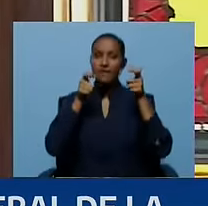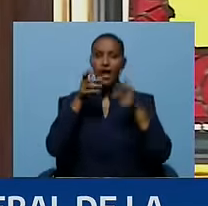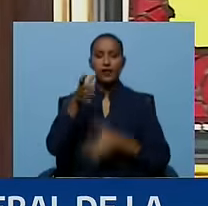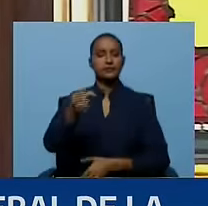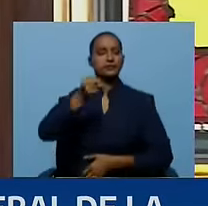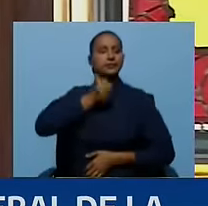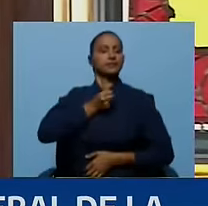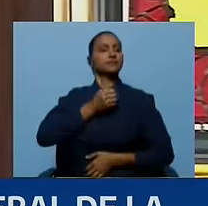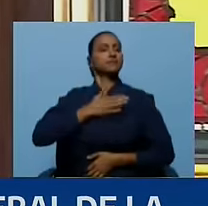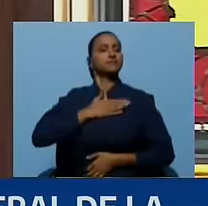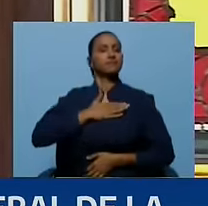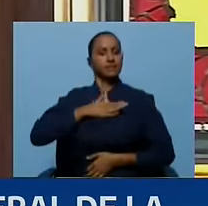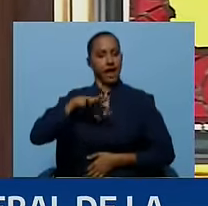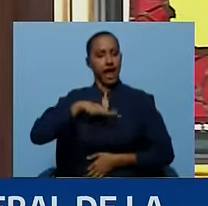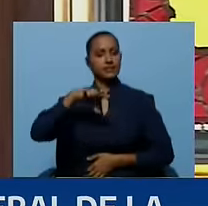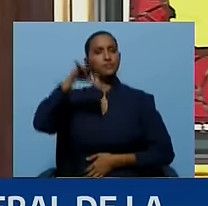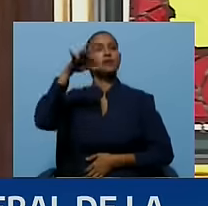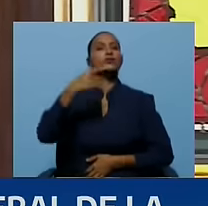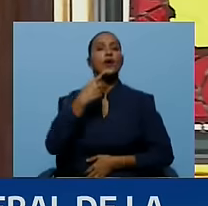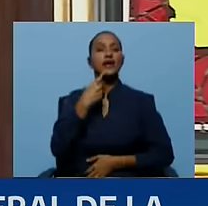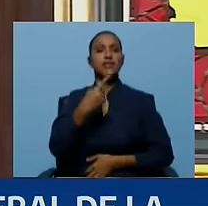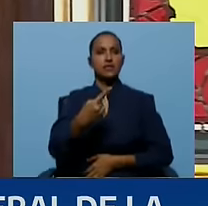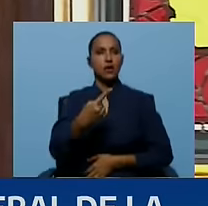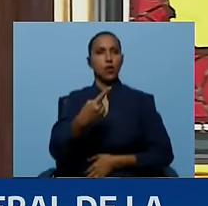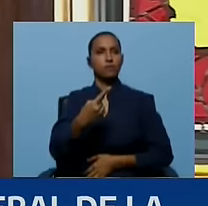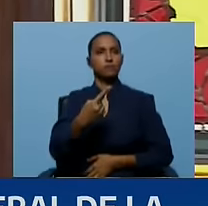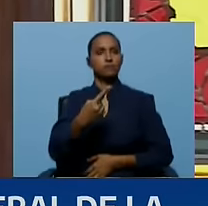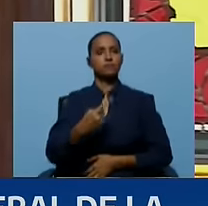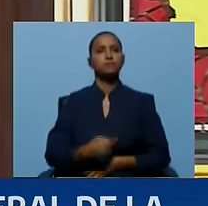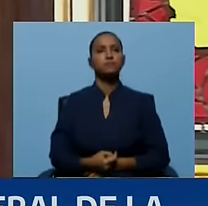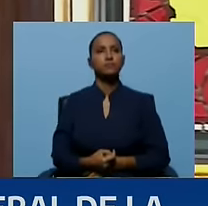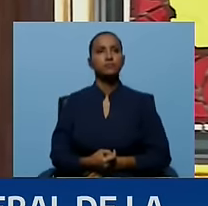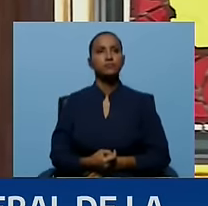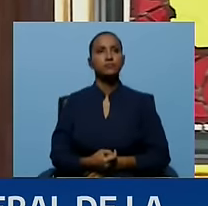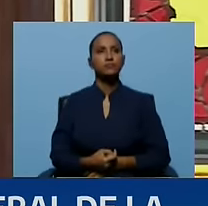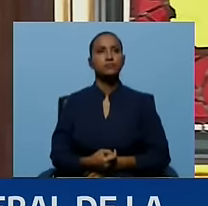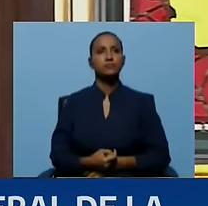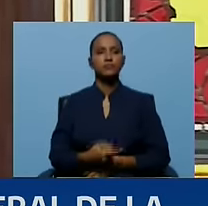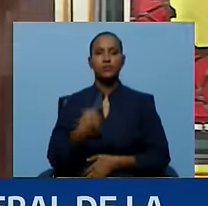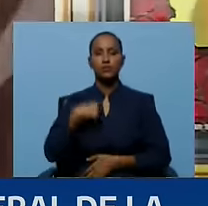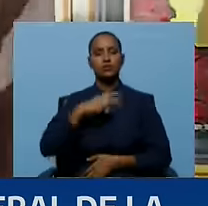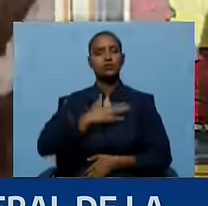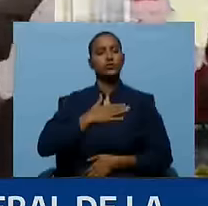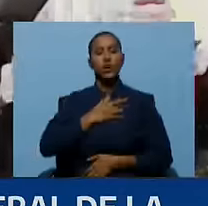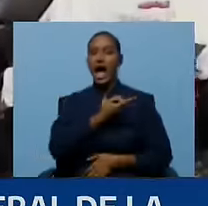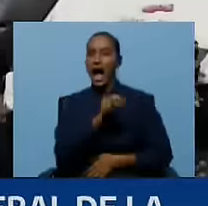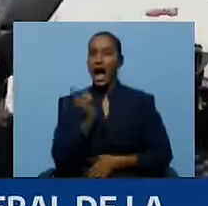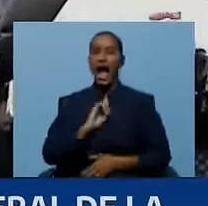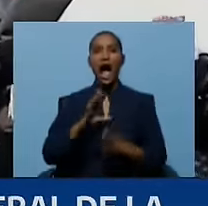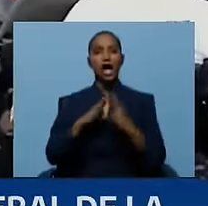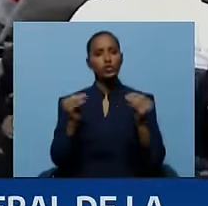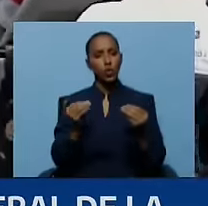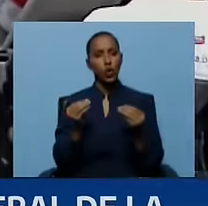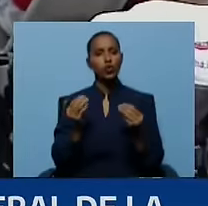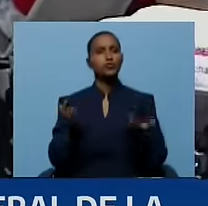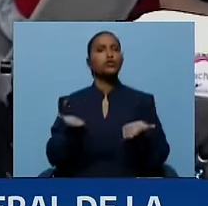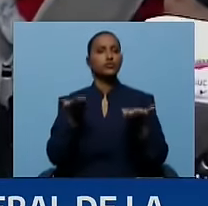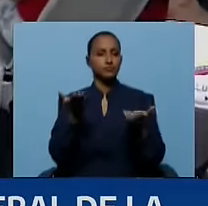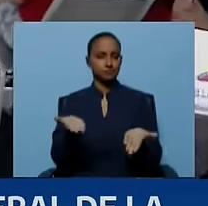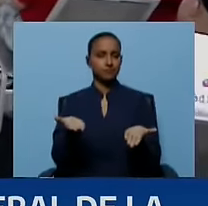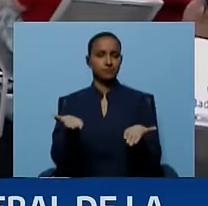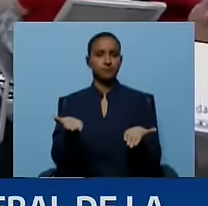y dijo lo que dijo, que nos encomendaba a todos y a